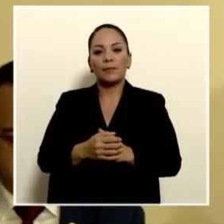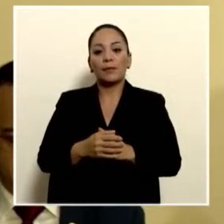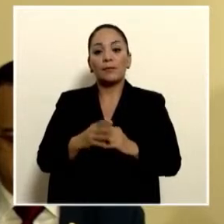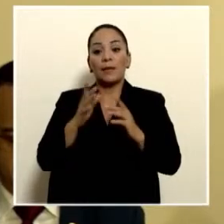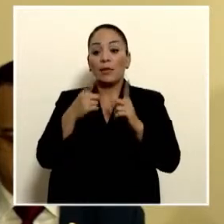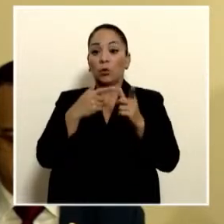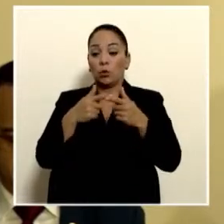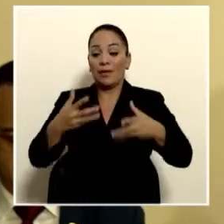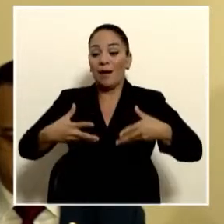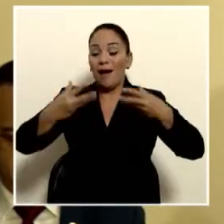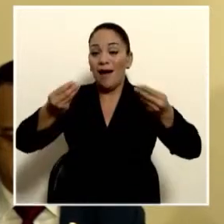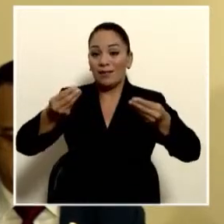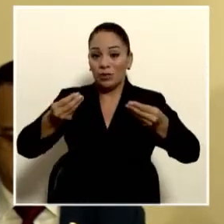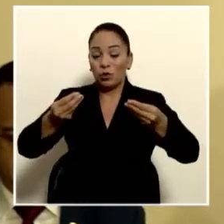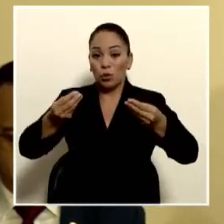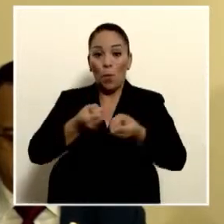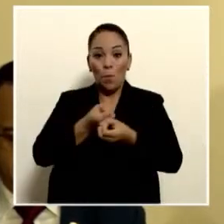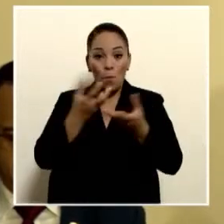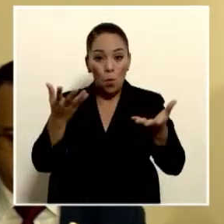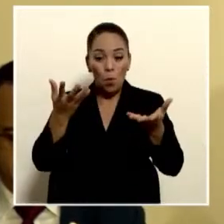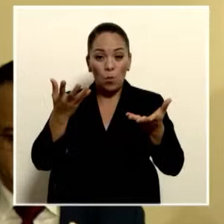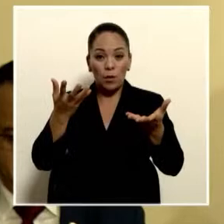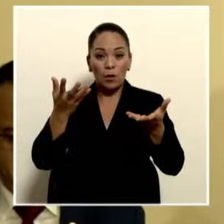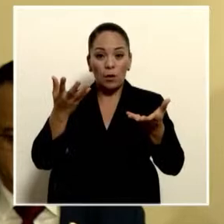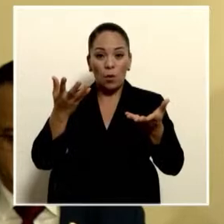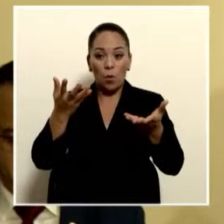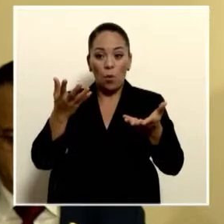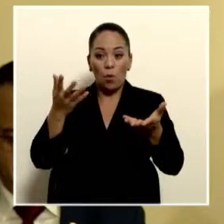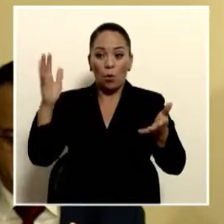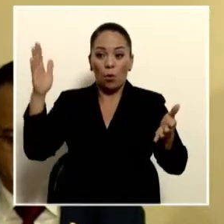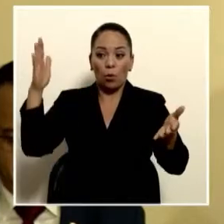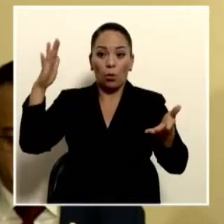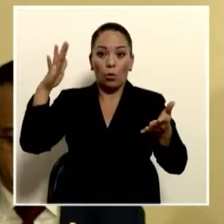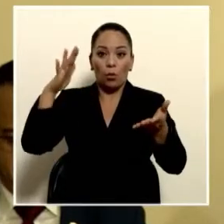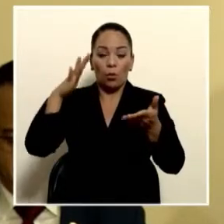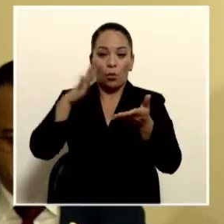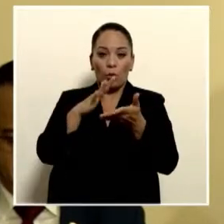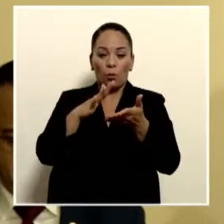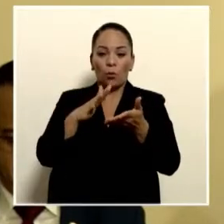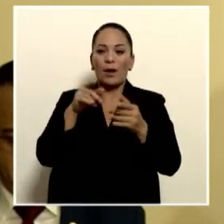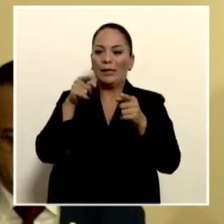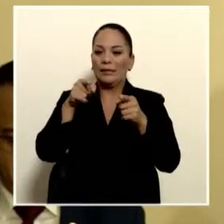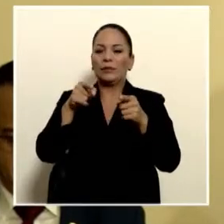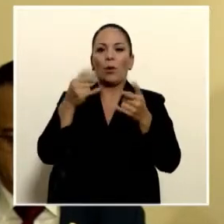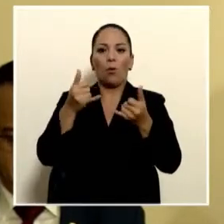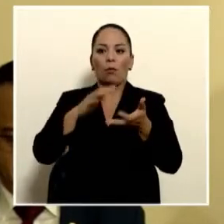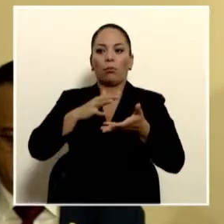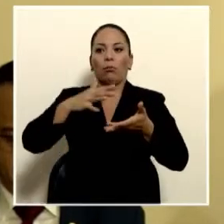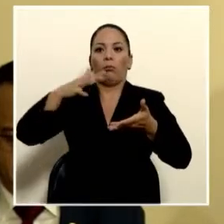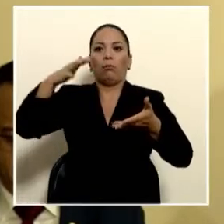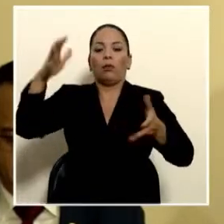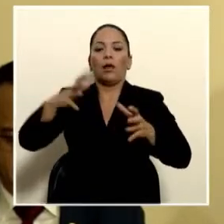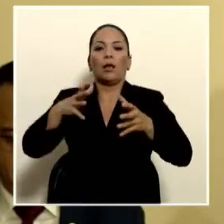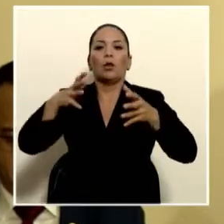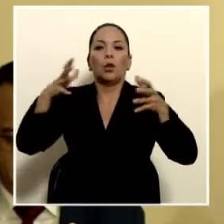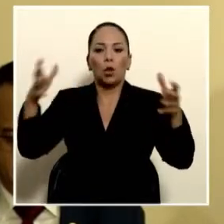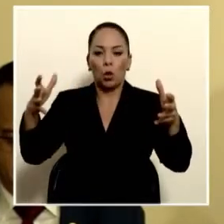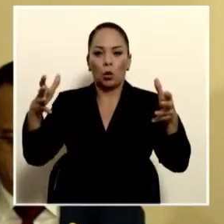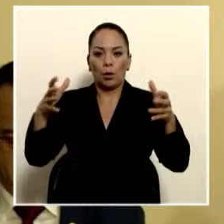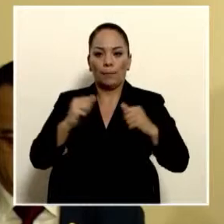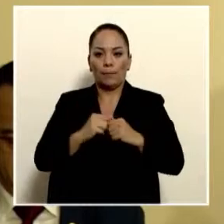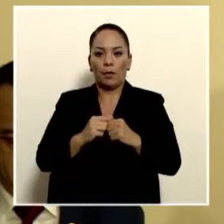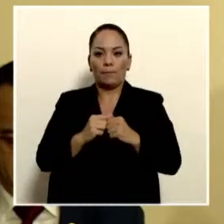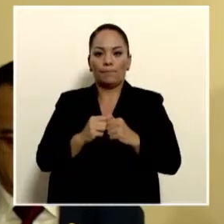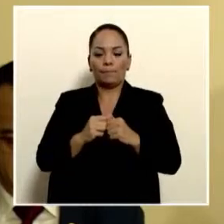desaceleración del gasto público se nos hizo enorme, al punto de que